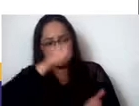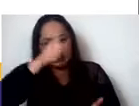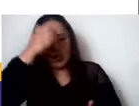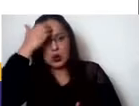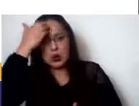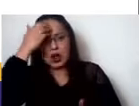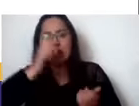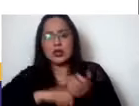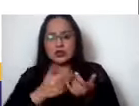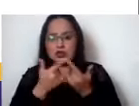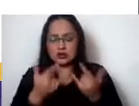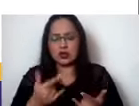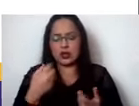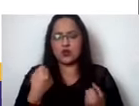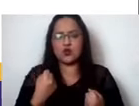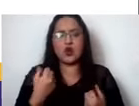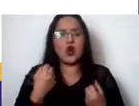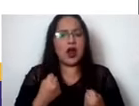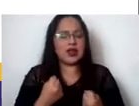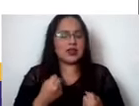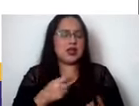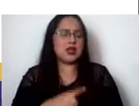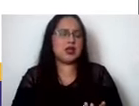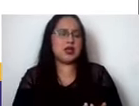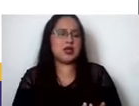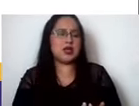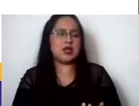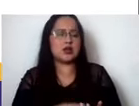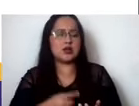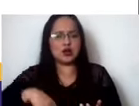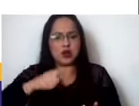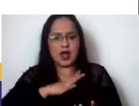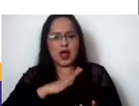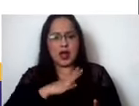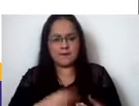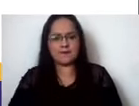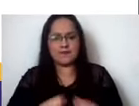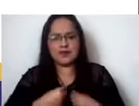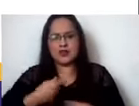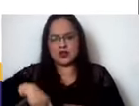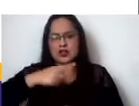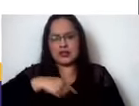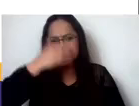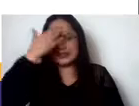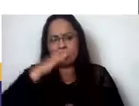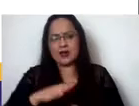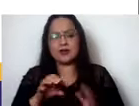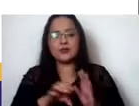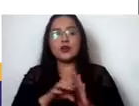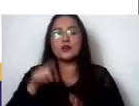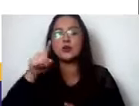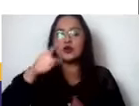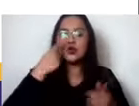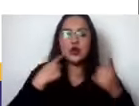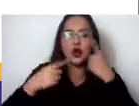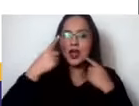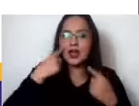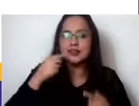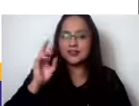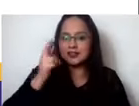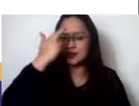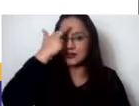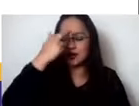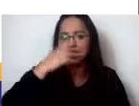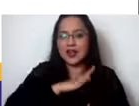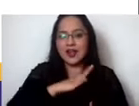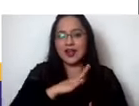cuidados, ¿no? Y todas lo hemos vivido y lo sabemos, ¿no? Como cuando tú lloraste, sí. Cuando te dieron la